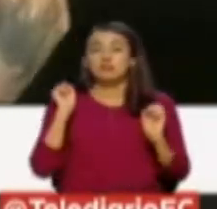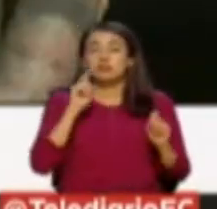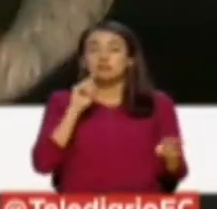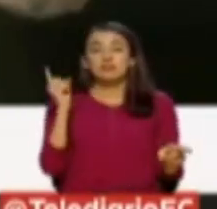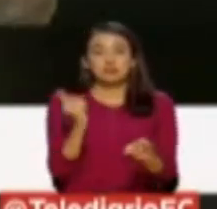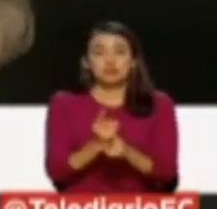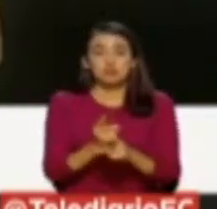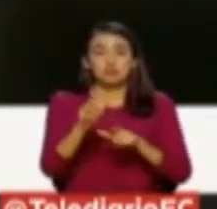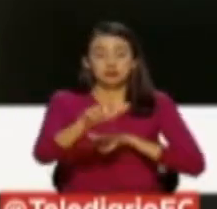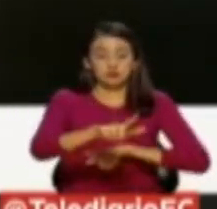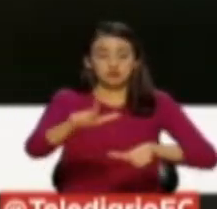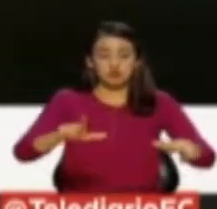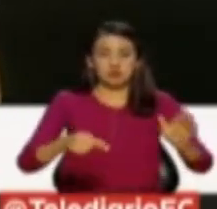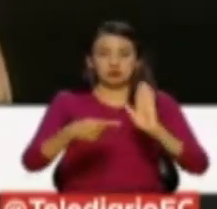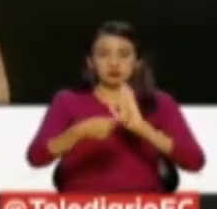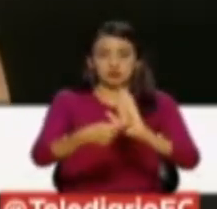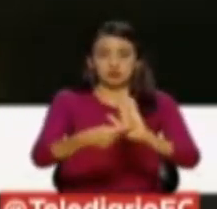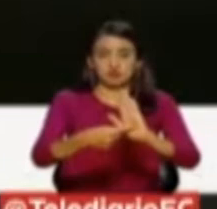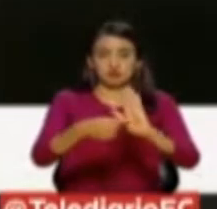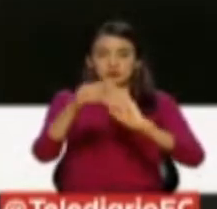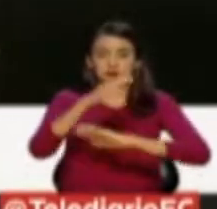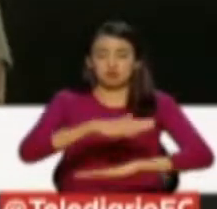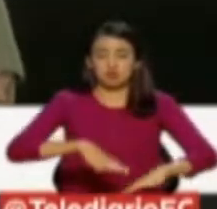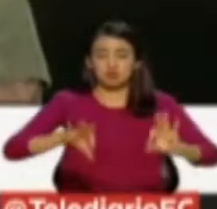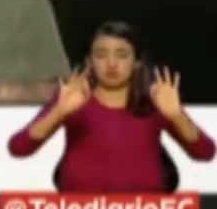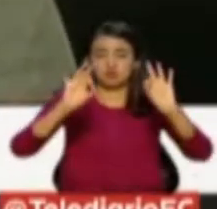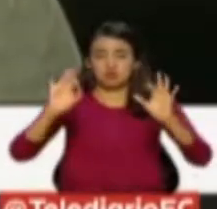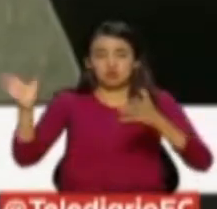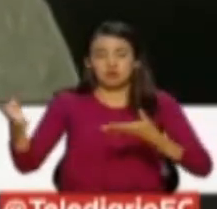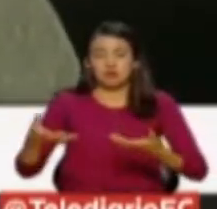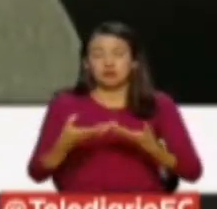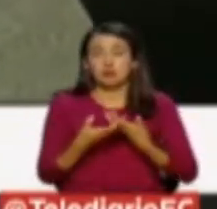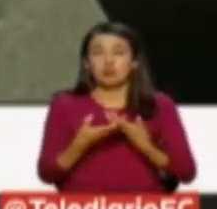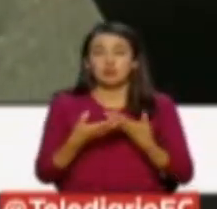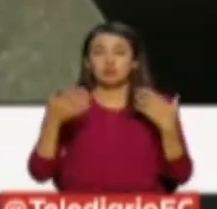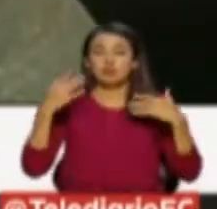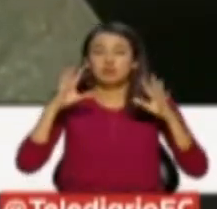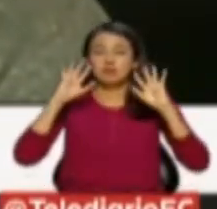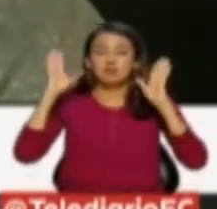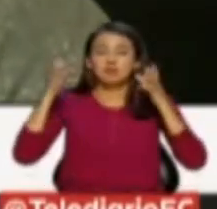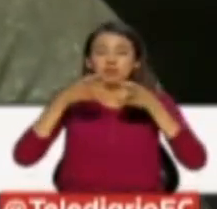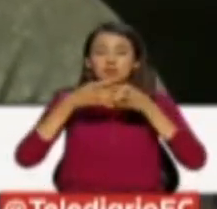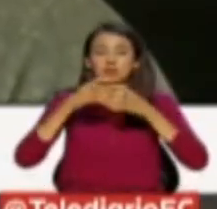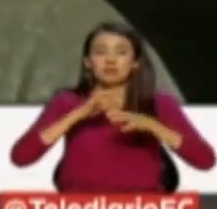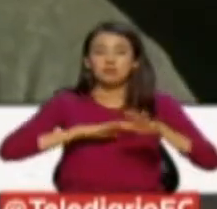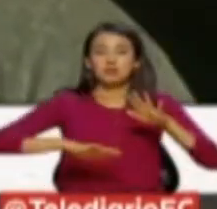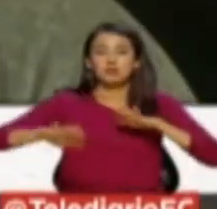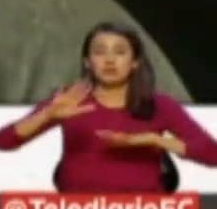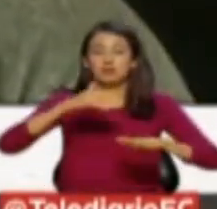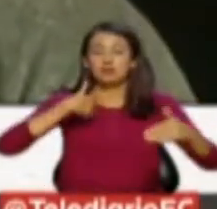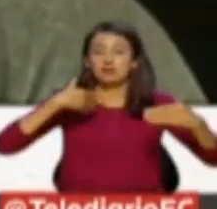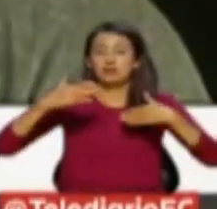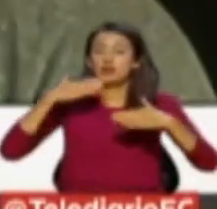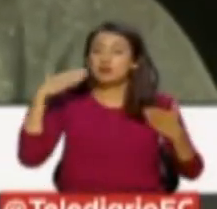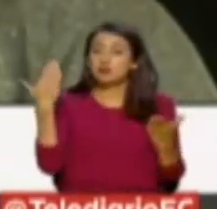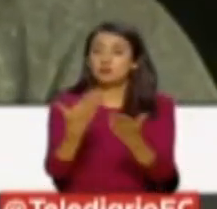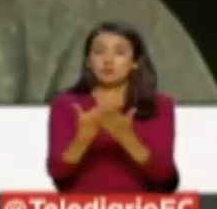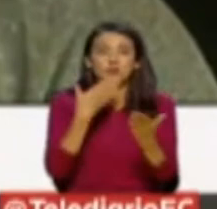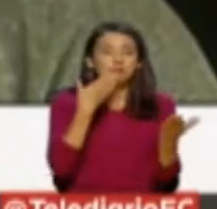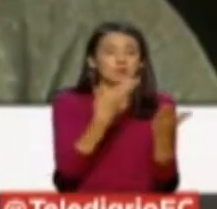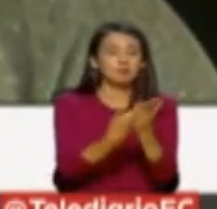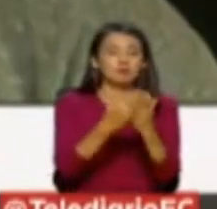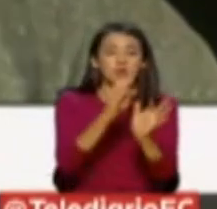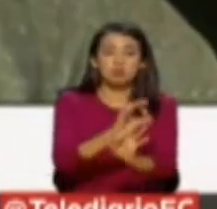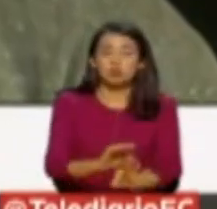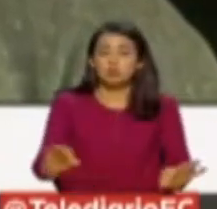es un espacio que tenemos que ha dispuesto la casa la cultura ecuatoriana para los nuevos talentos y estoy muy agradecido porque